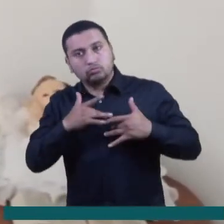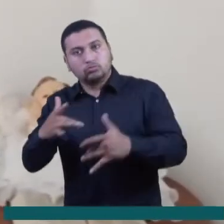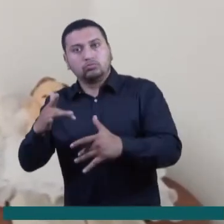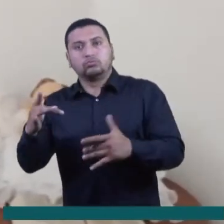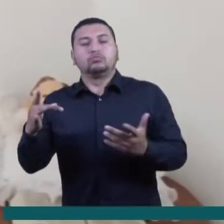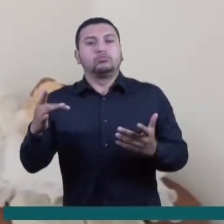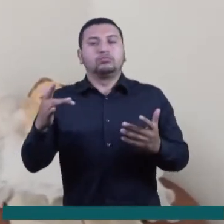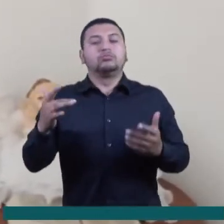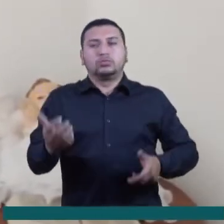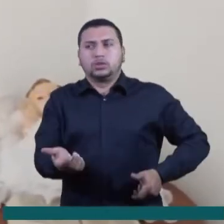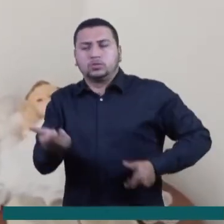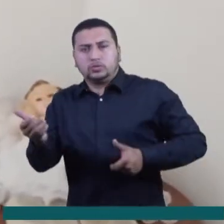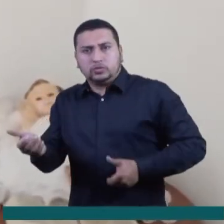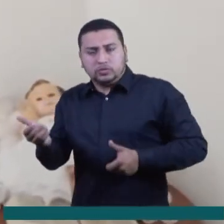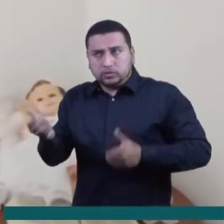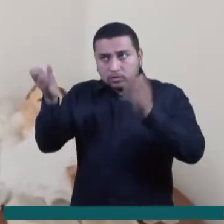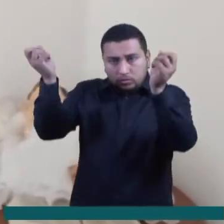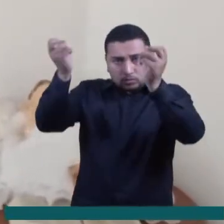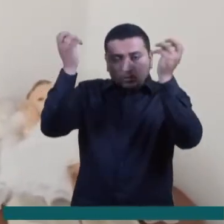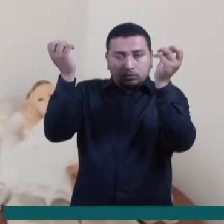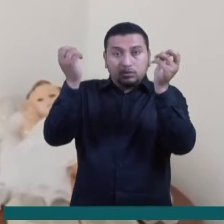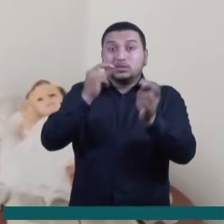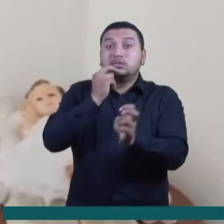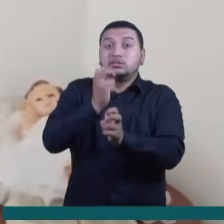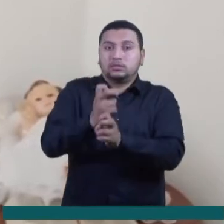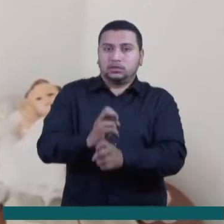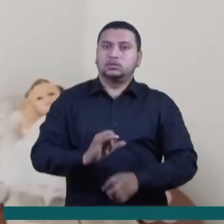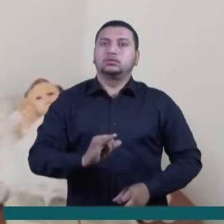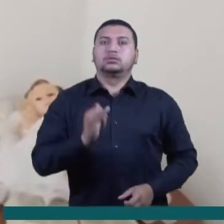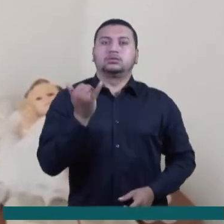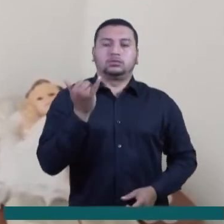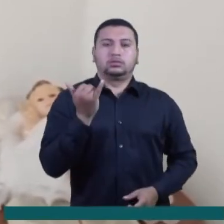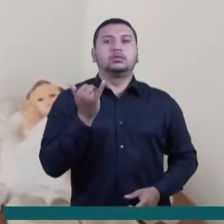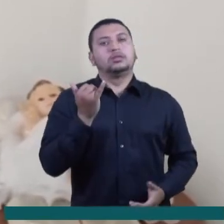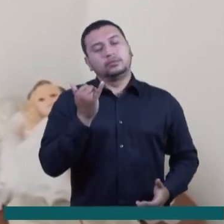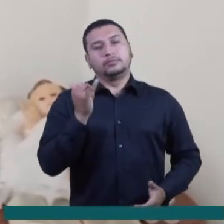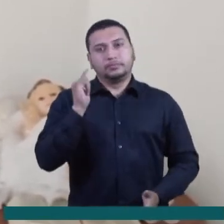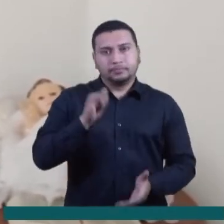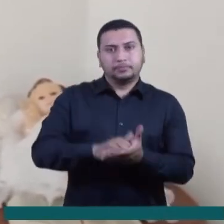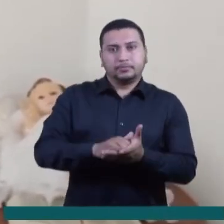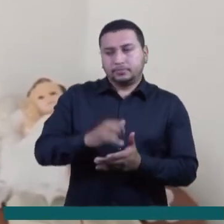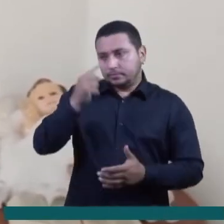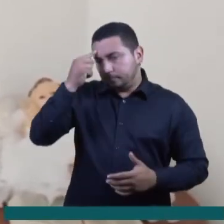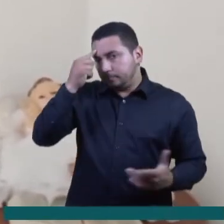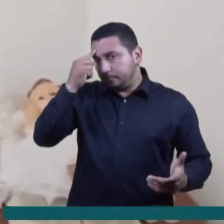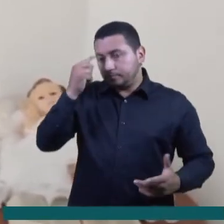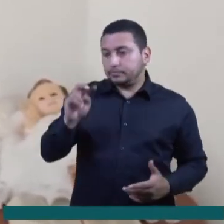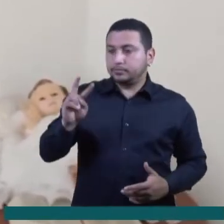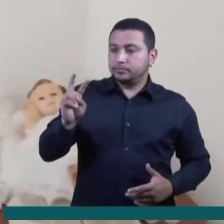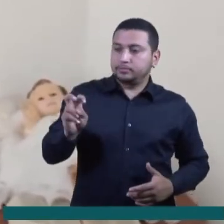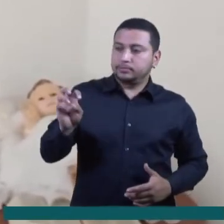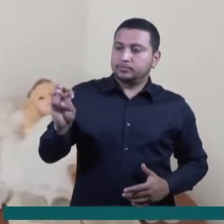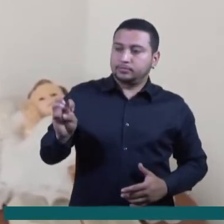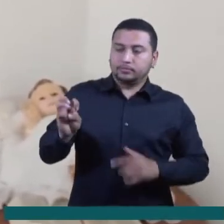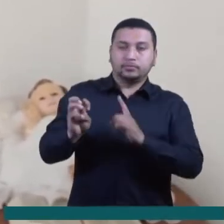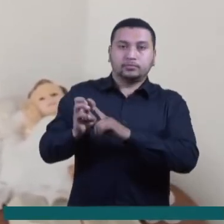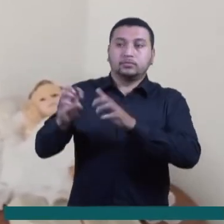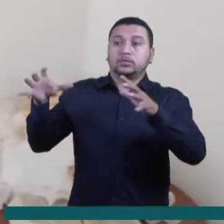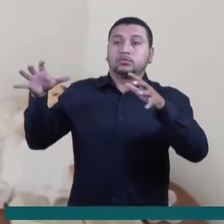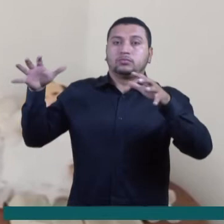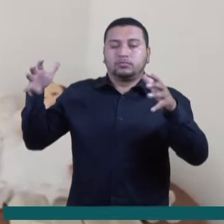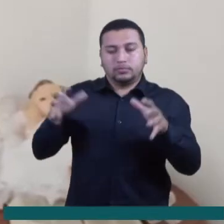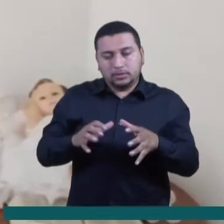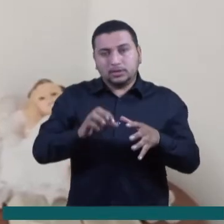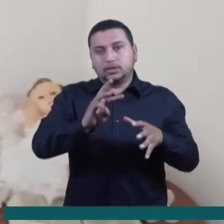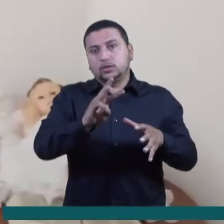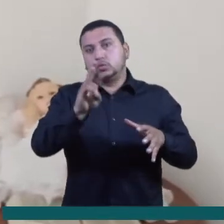voluntarios y pues difícil, sí. Por eso ocurrió la zaranda o la selección de 78 y quedó reducido